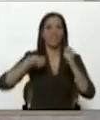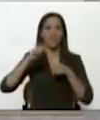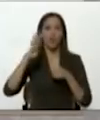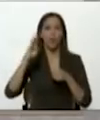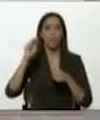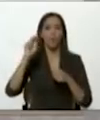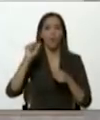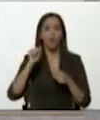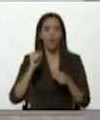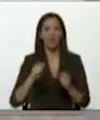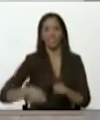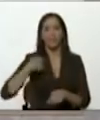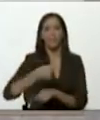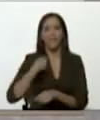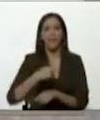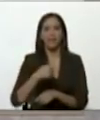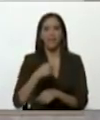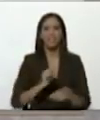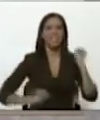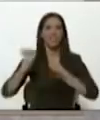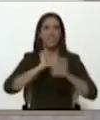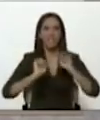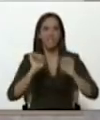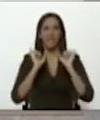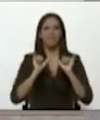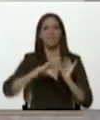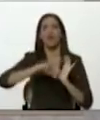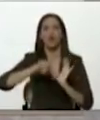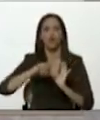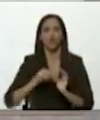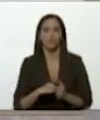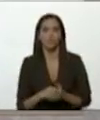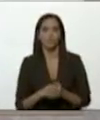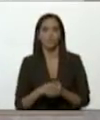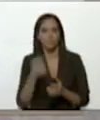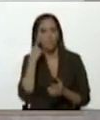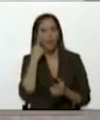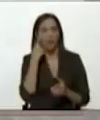los que los están pagando, están defendiendo la misma corrupción. Vamos a ver.